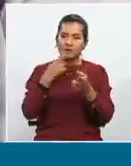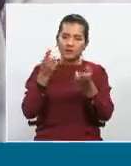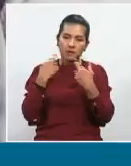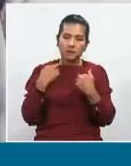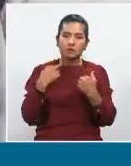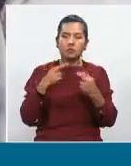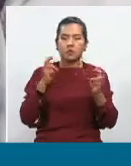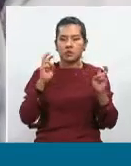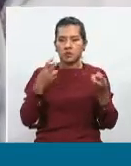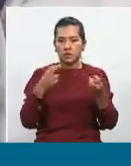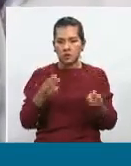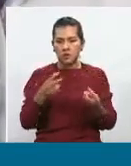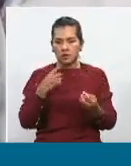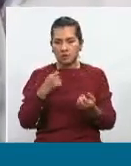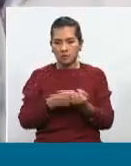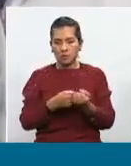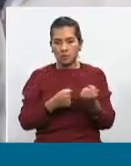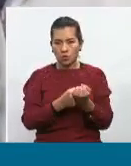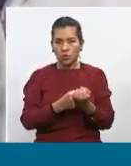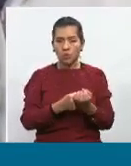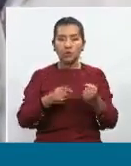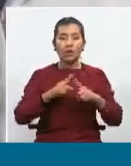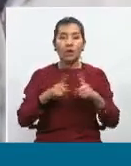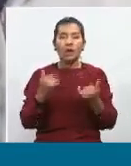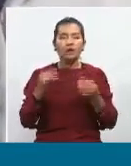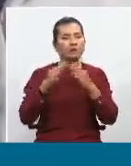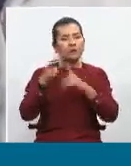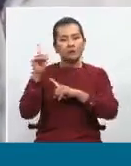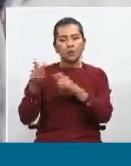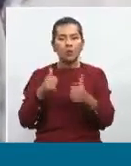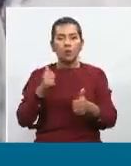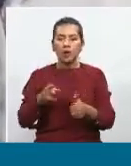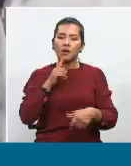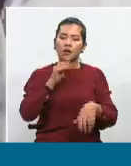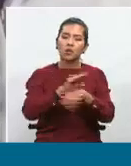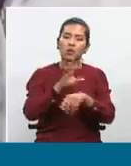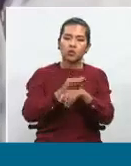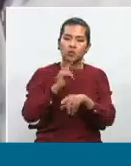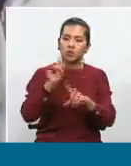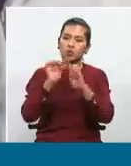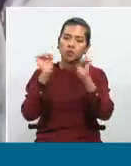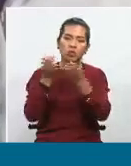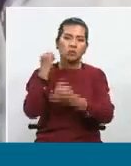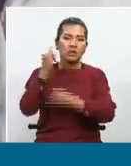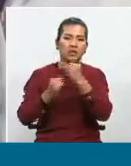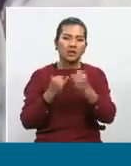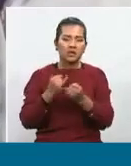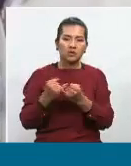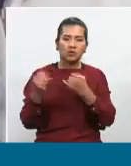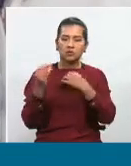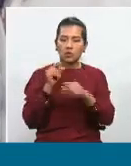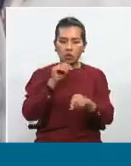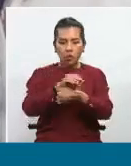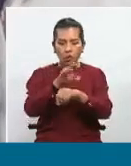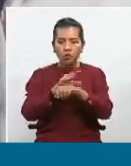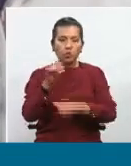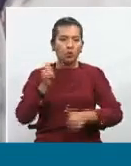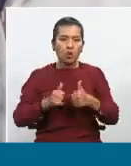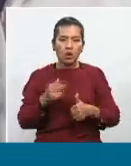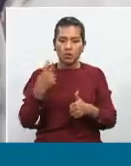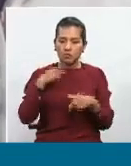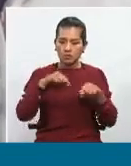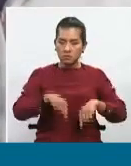que se han tenido en este tema. ¿Nos puede comentar un poco de las recomendaciones hechas por este grupo internacional? ¿Cómo